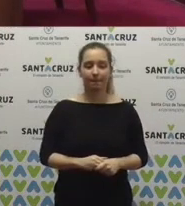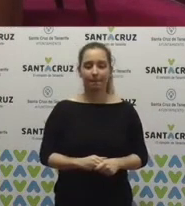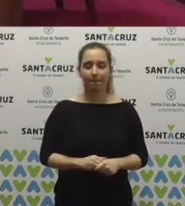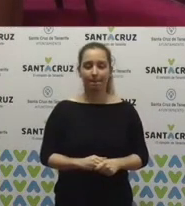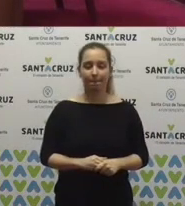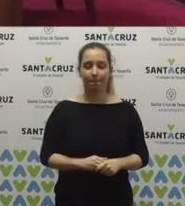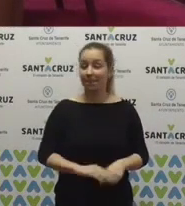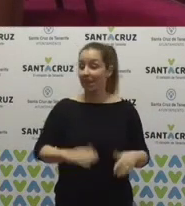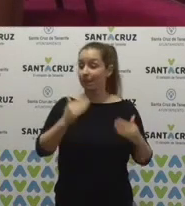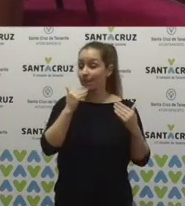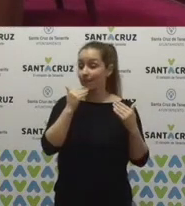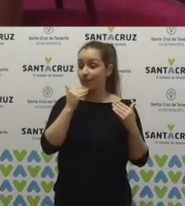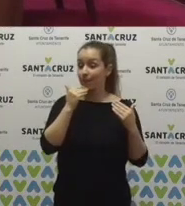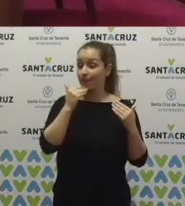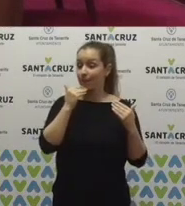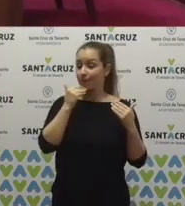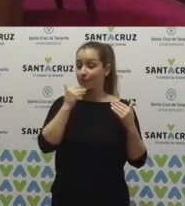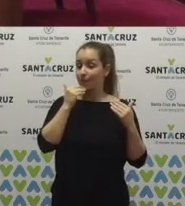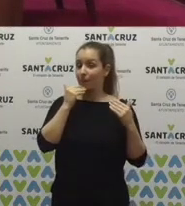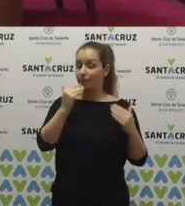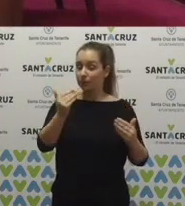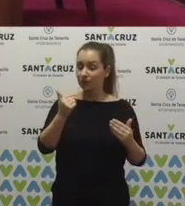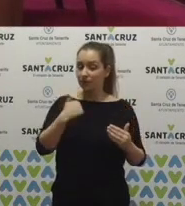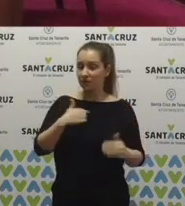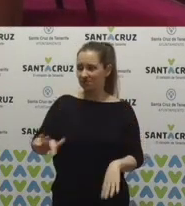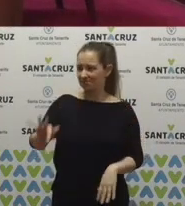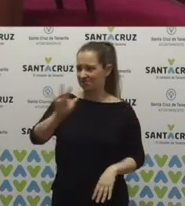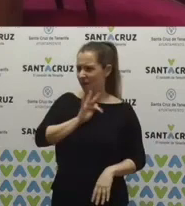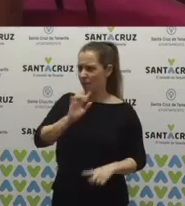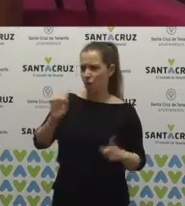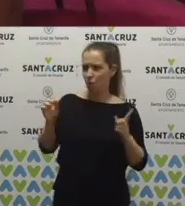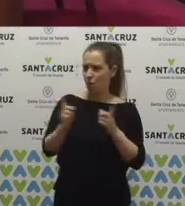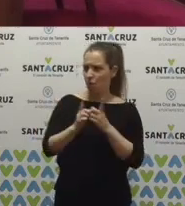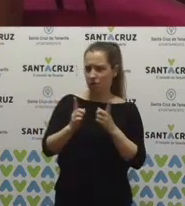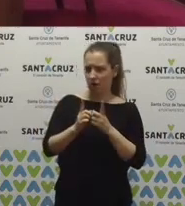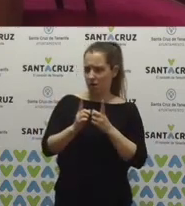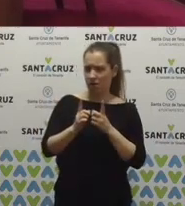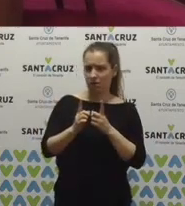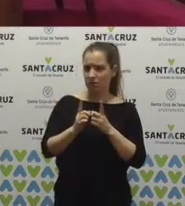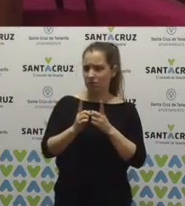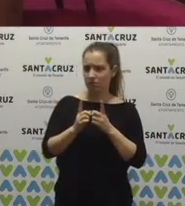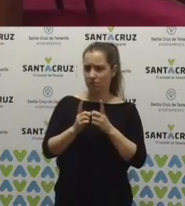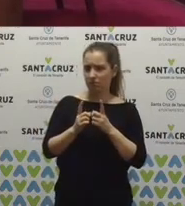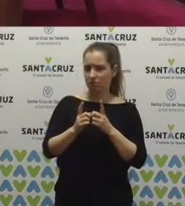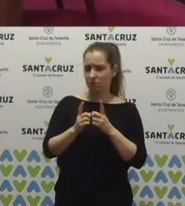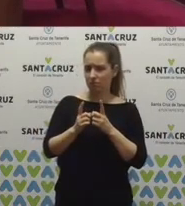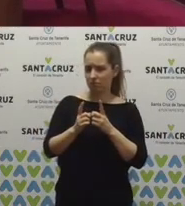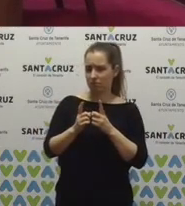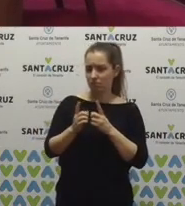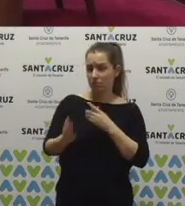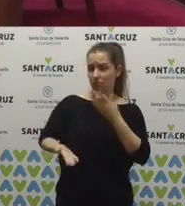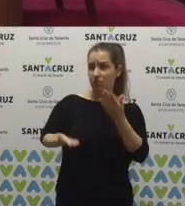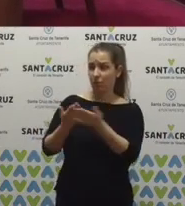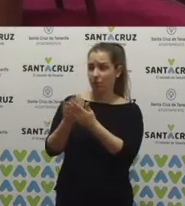muchas gracias mi intervención va a ser muy corta en el sentido de apoyar esta propuesta sin